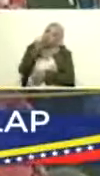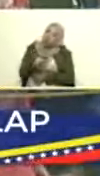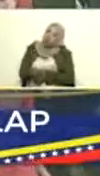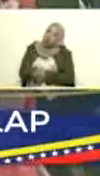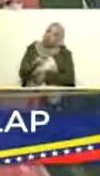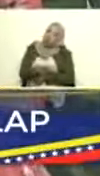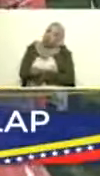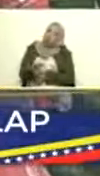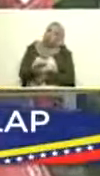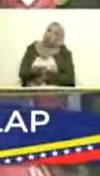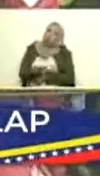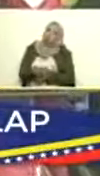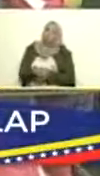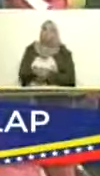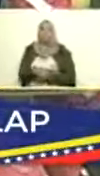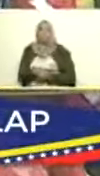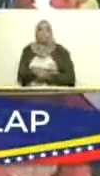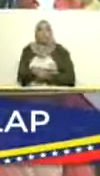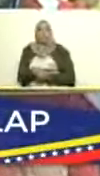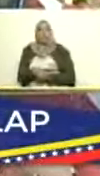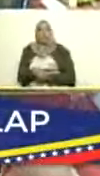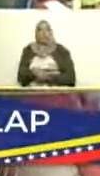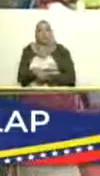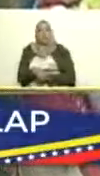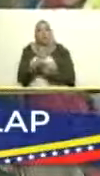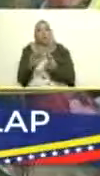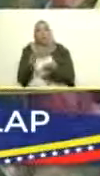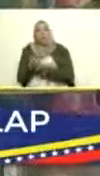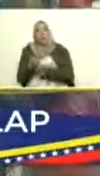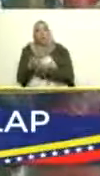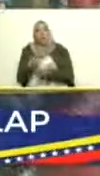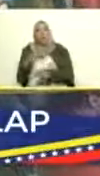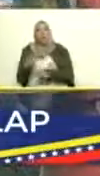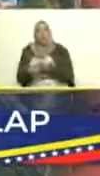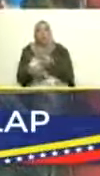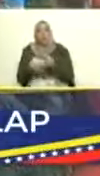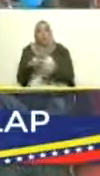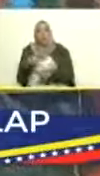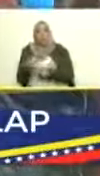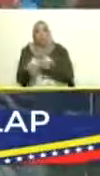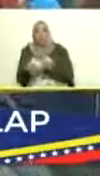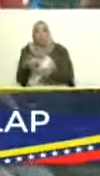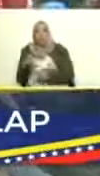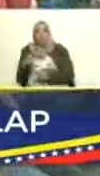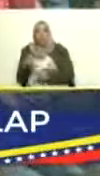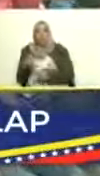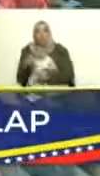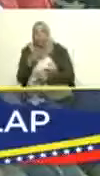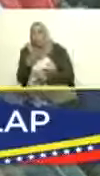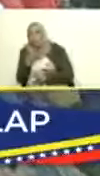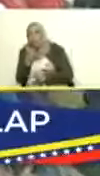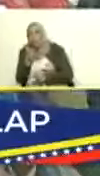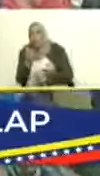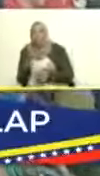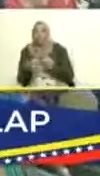salva al pueblo, y empezamos poquito a poco, pasito a